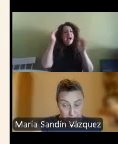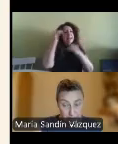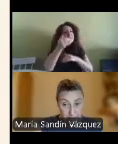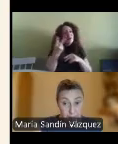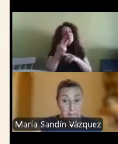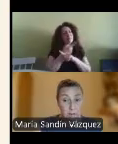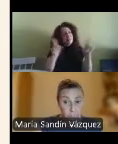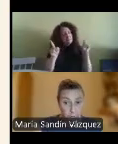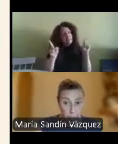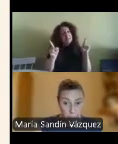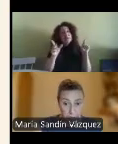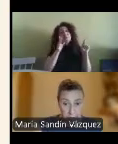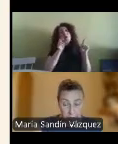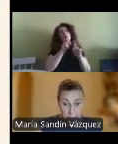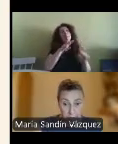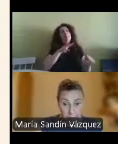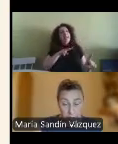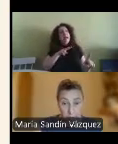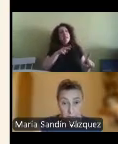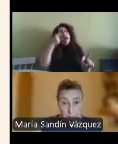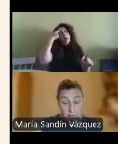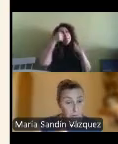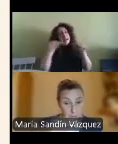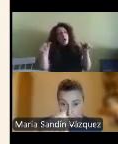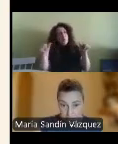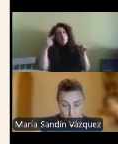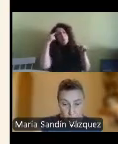racistas y de la mirada y de los prejuicios que hay.